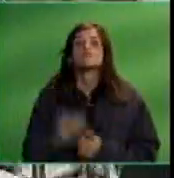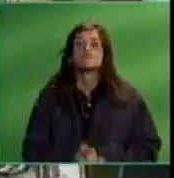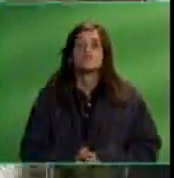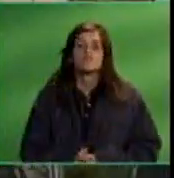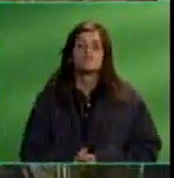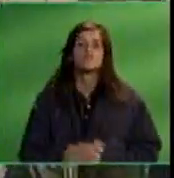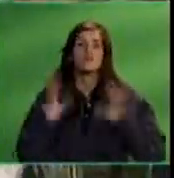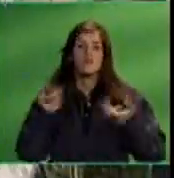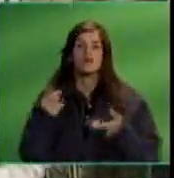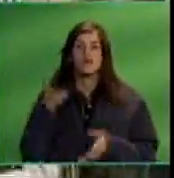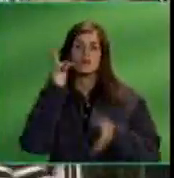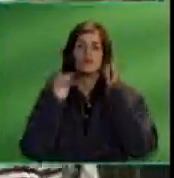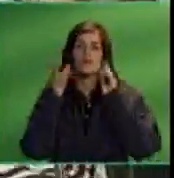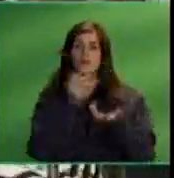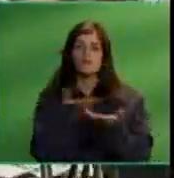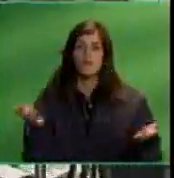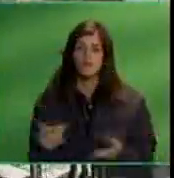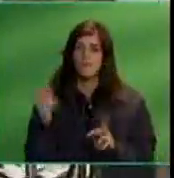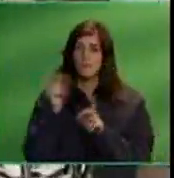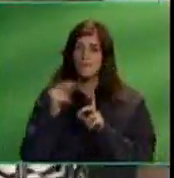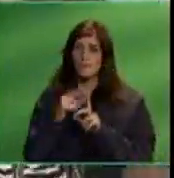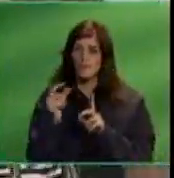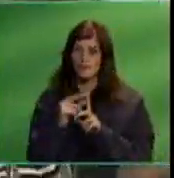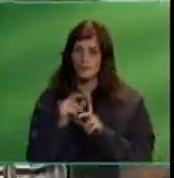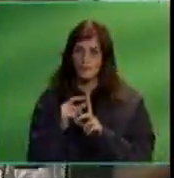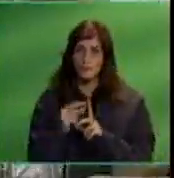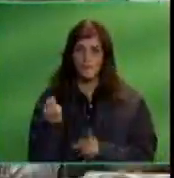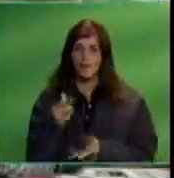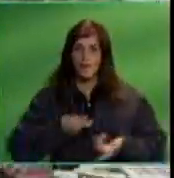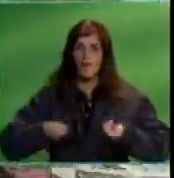abrazo entonces ustedes las palabras del coordinador